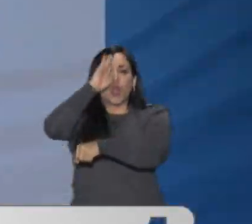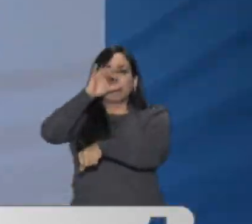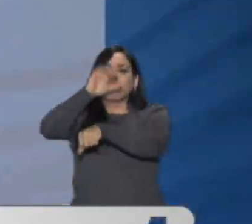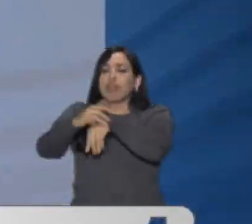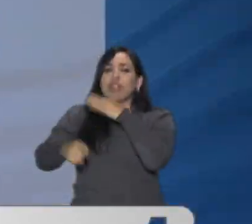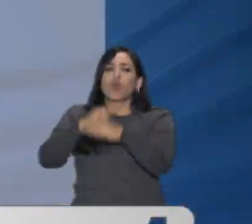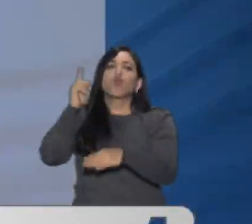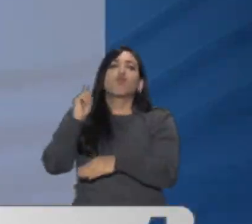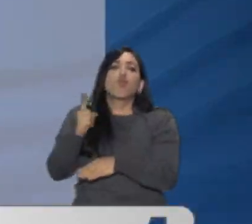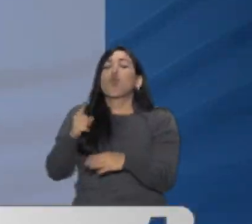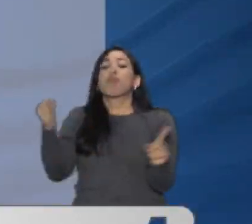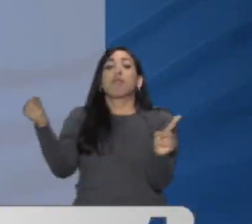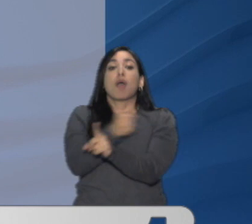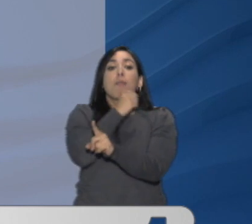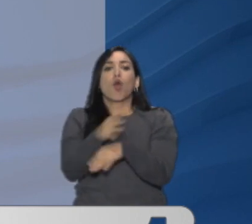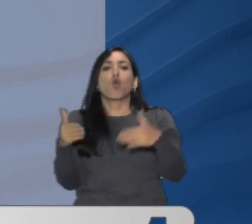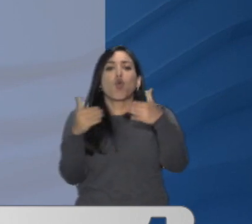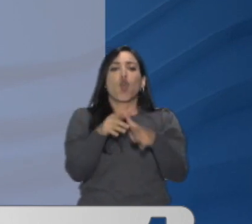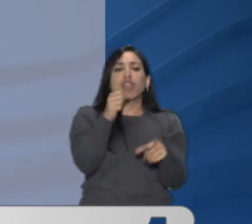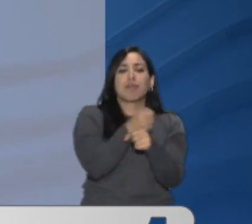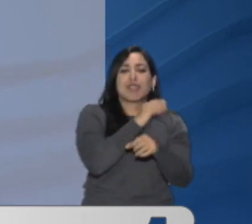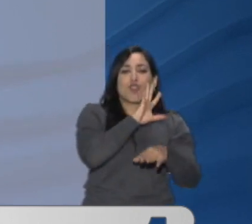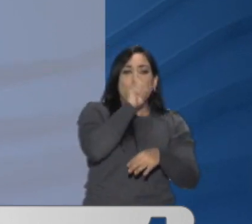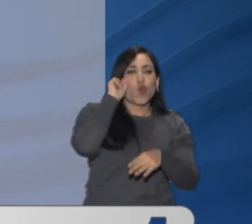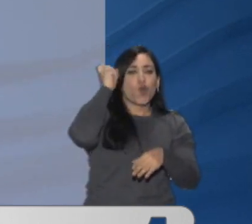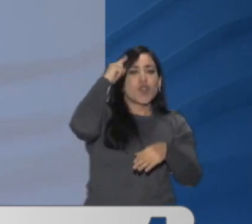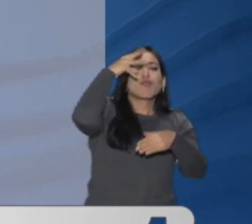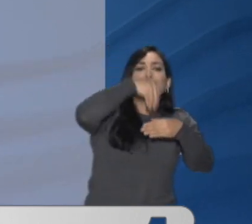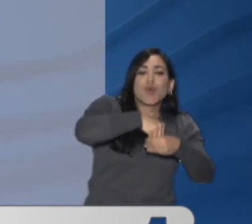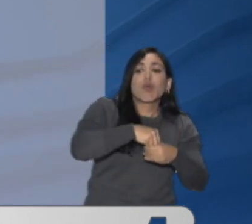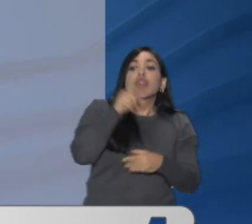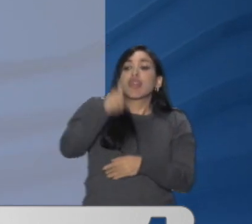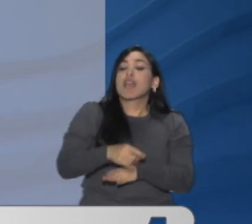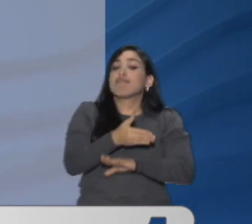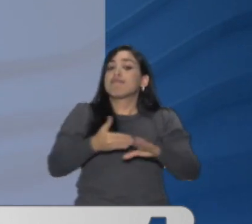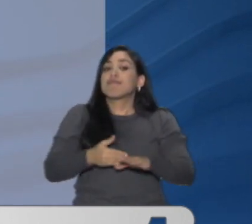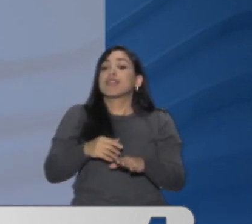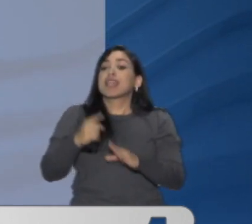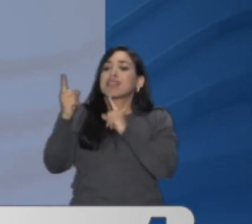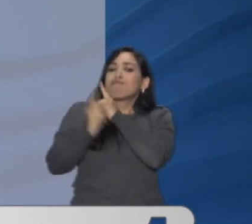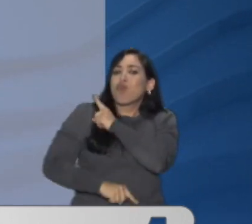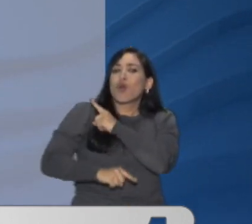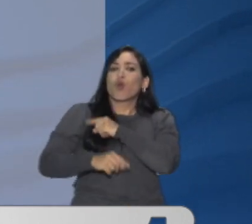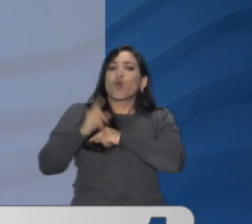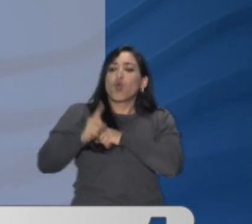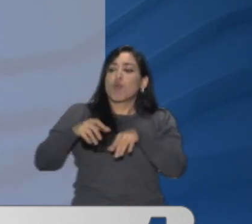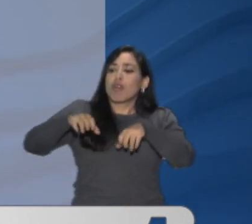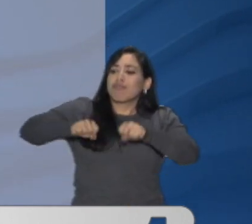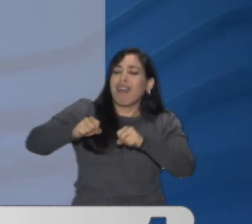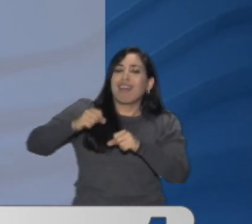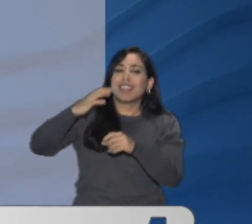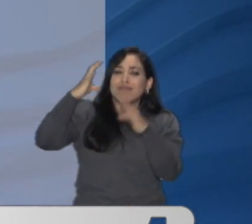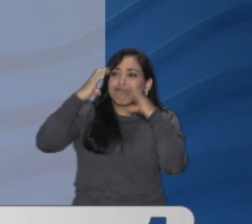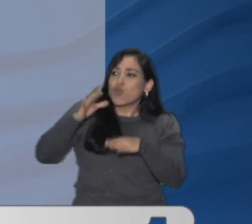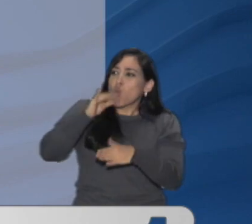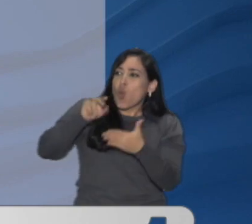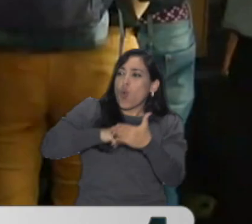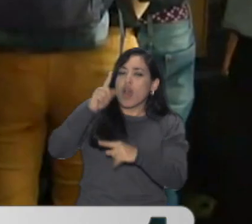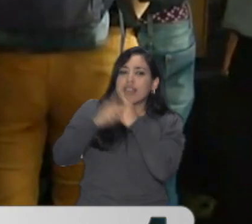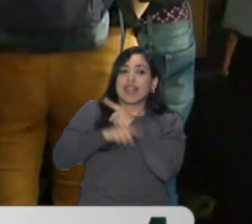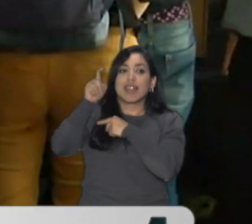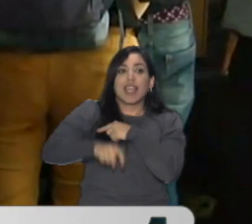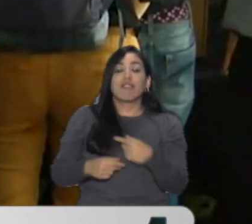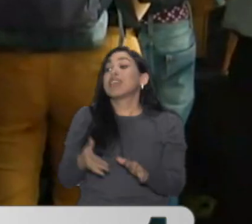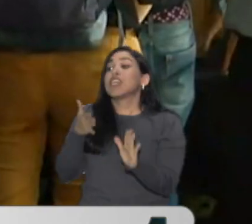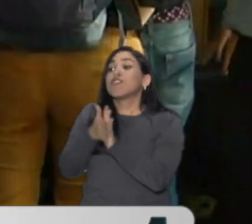policía por el delito de ataque contra servidor público y además deberá responder con sanciones por su infracción de tránsito.